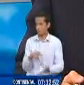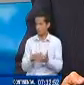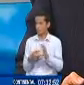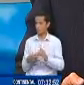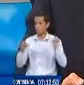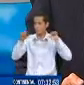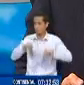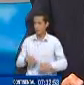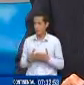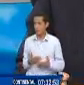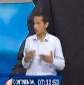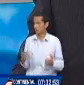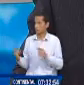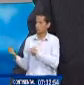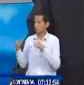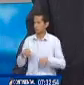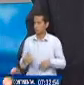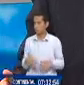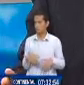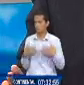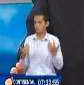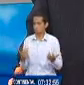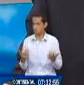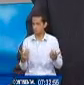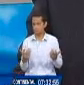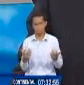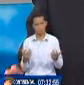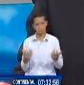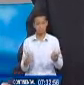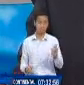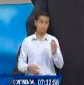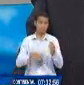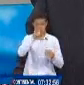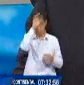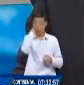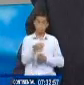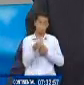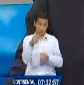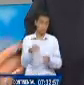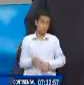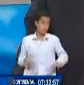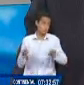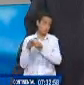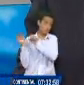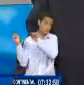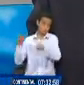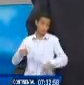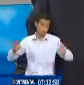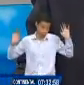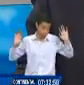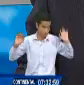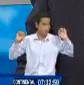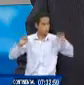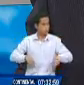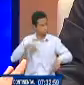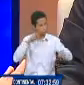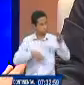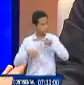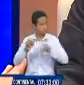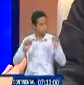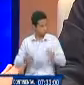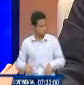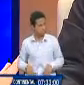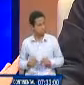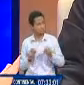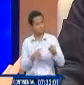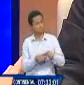importación de bienes capital determinado insumo que para el sector minero son 30 y 20 importante se piensa revisar aquello pues nosotros